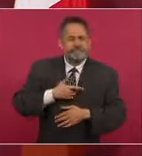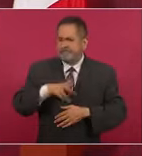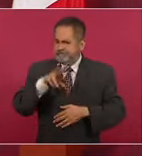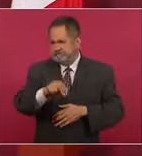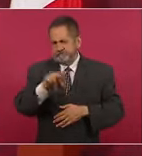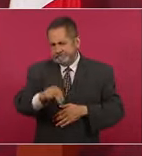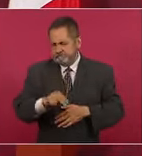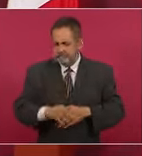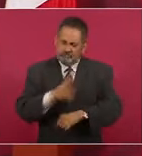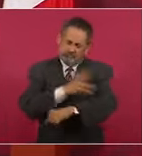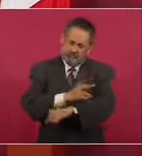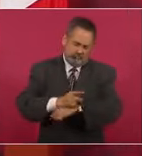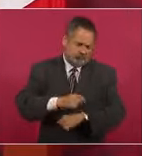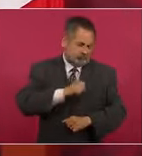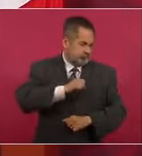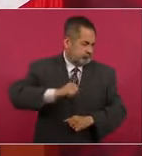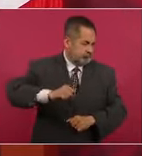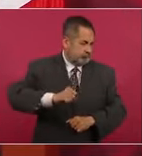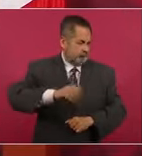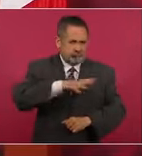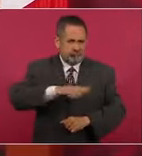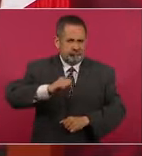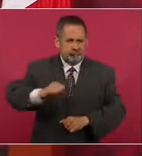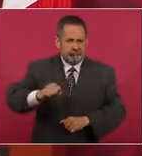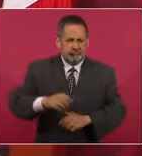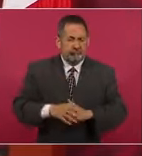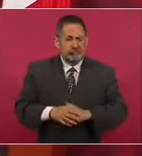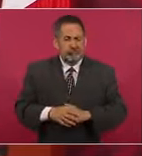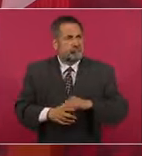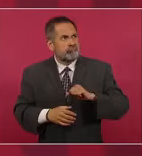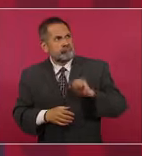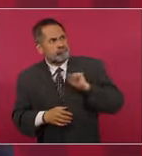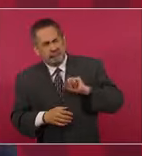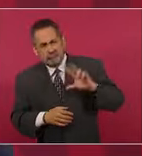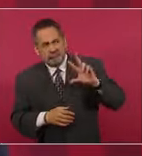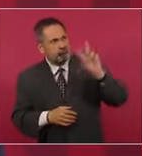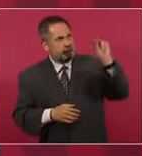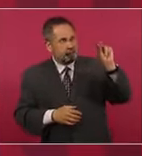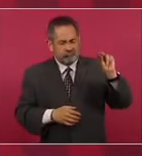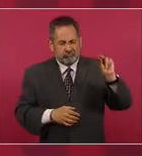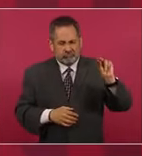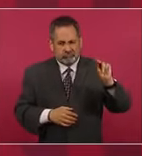que sea capaz de decirle a un superior no,